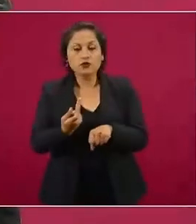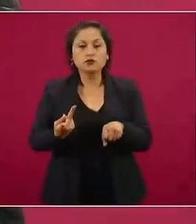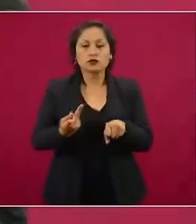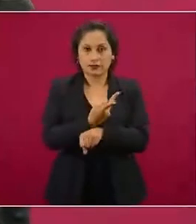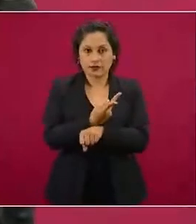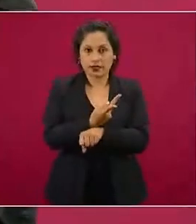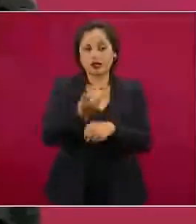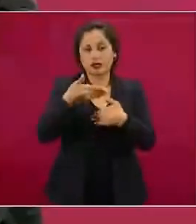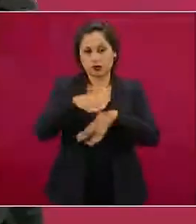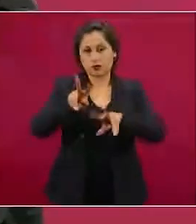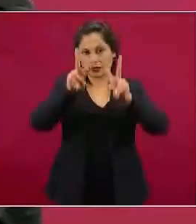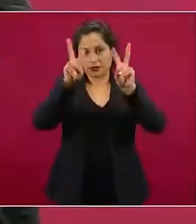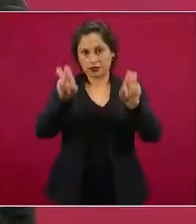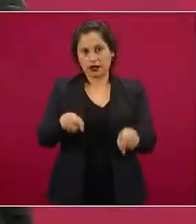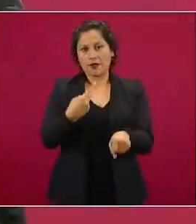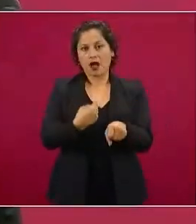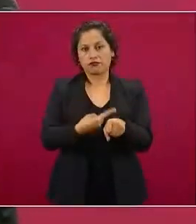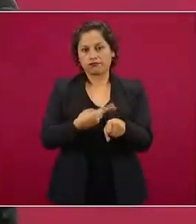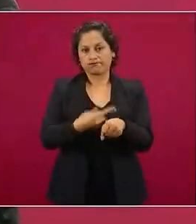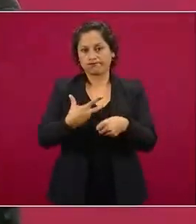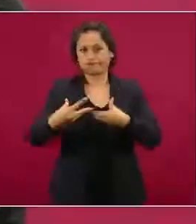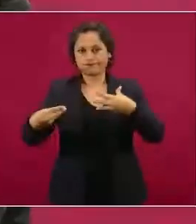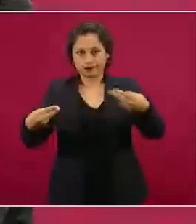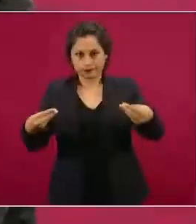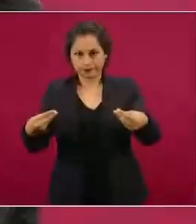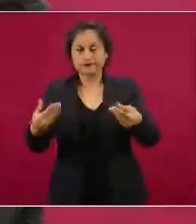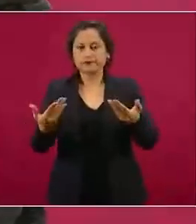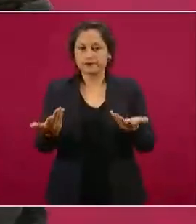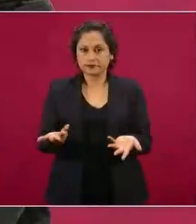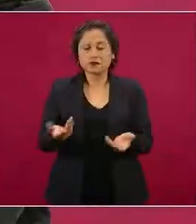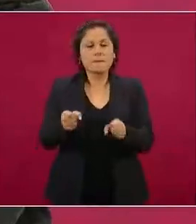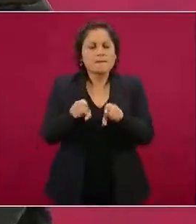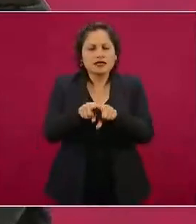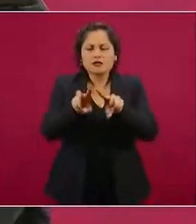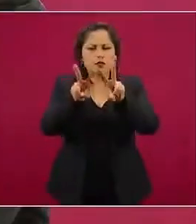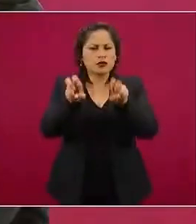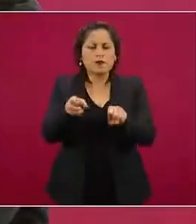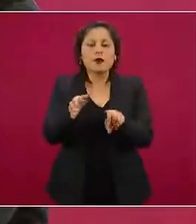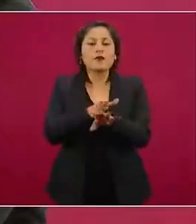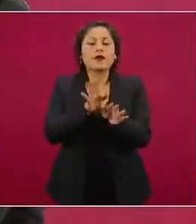y tomamos ahí decisiones, vacuna,